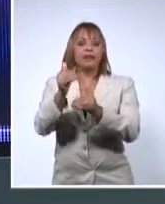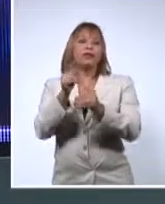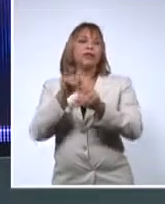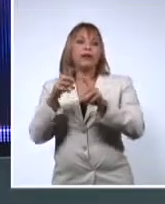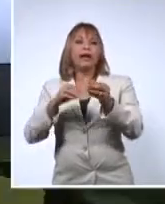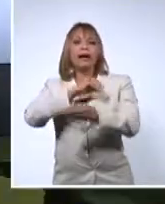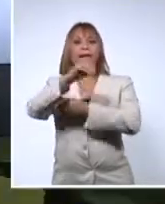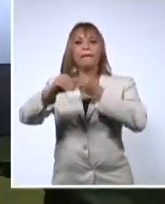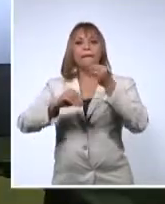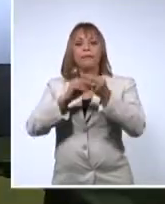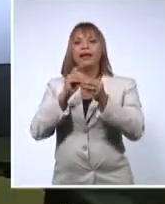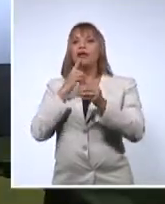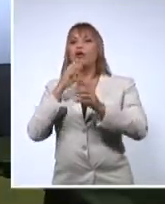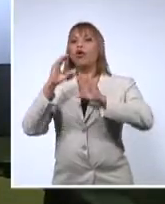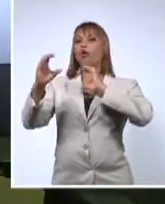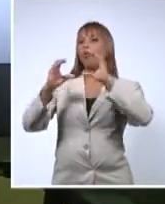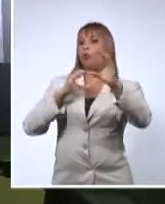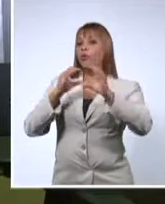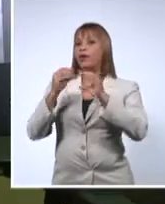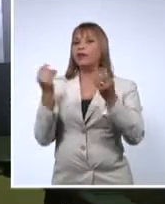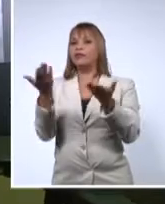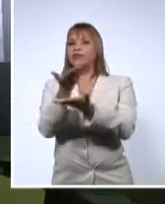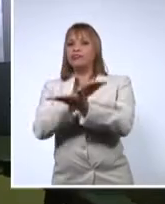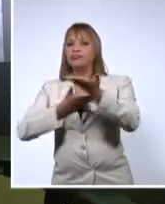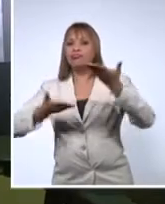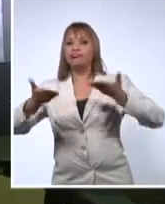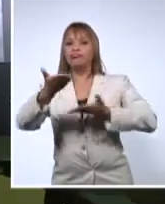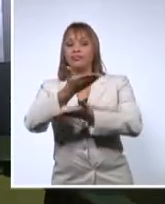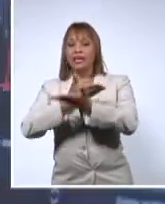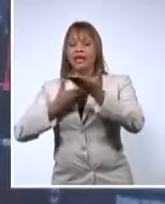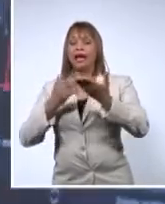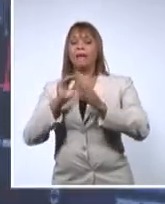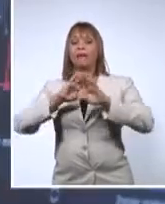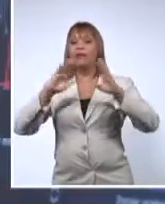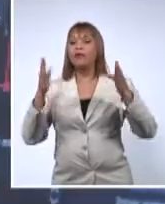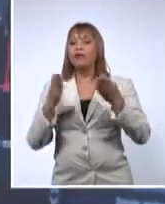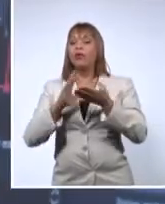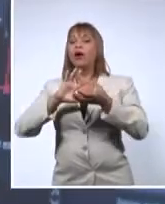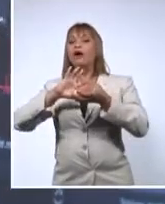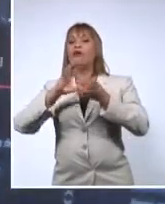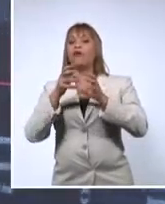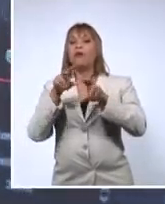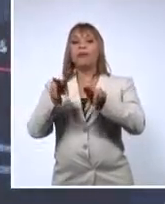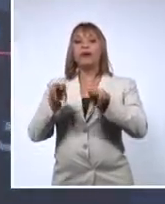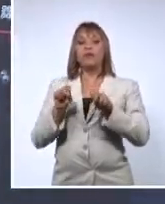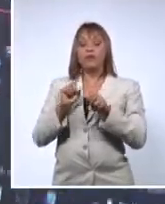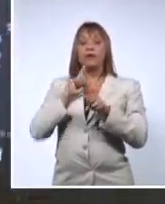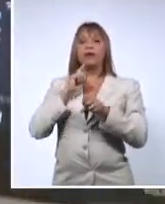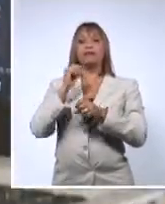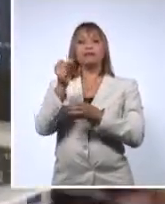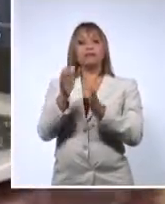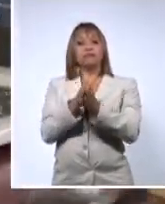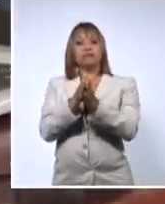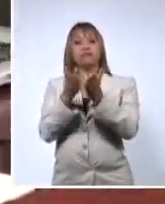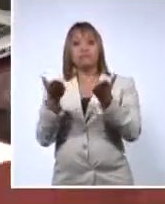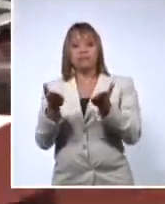plataforma infocomunicacional que favorecerá la concreción de un nuevo modelo de prensa pública para el